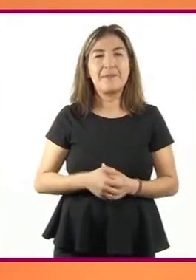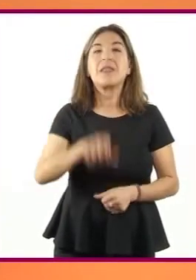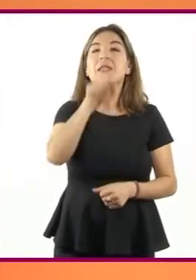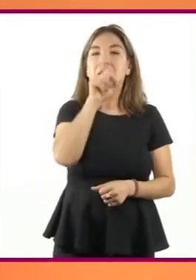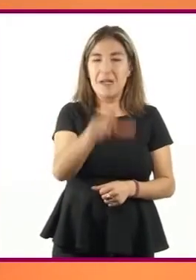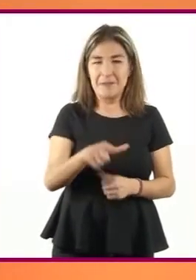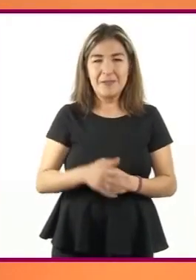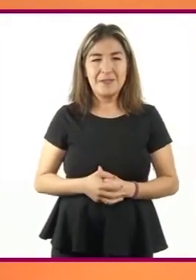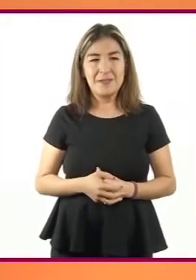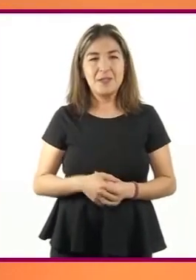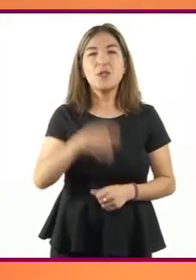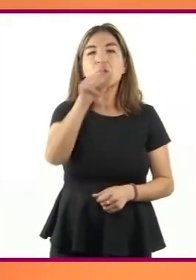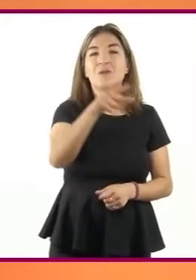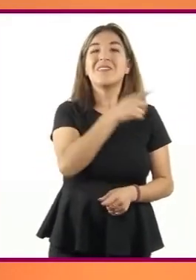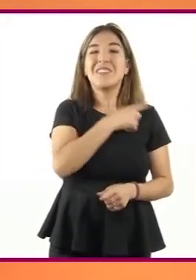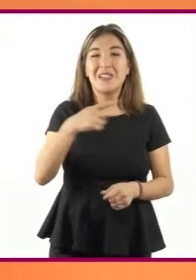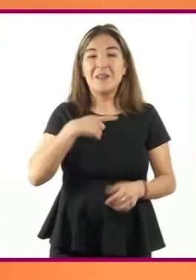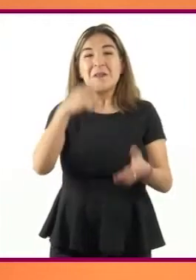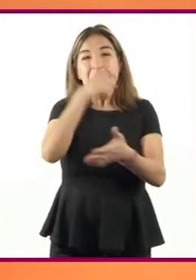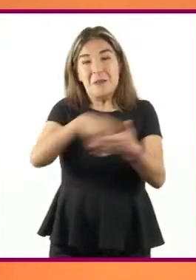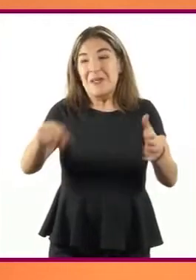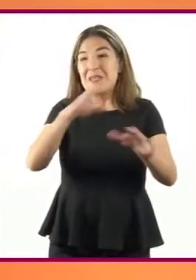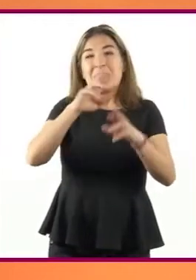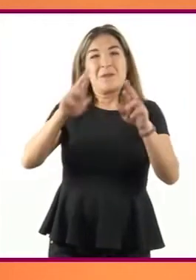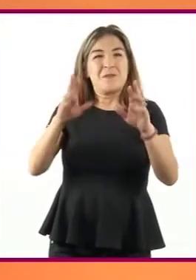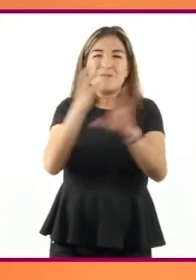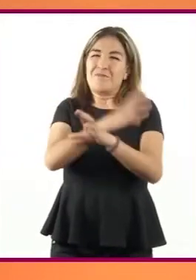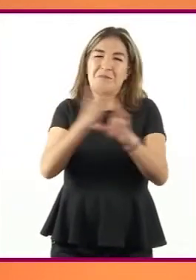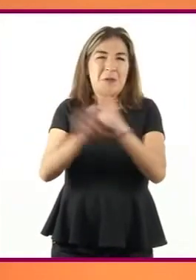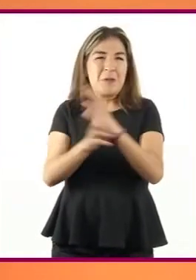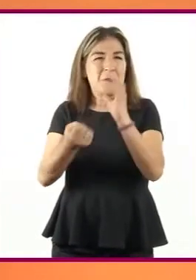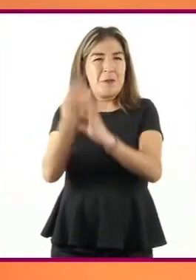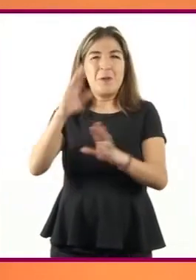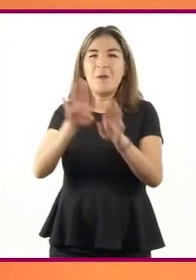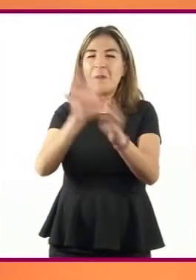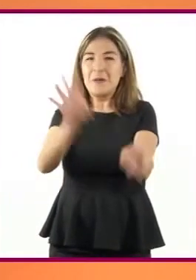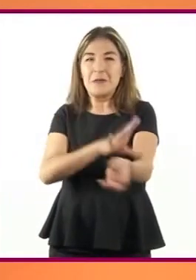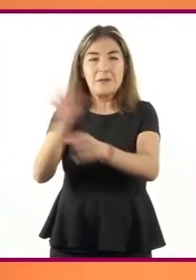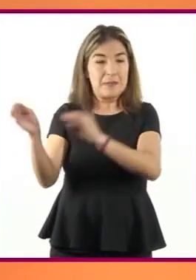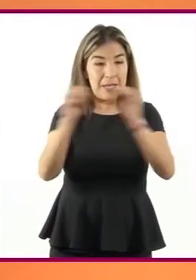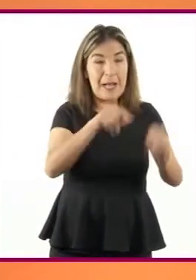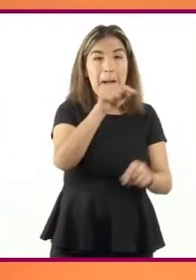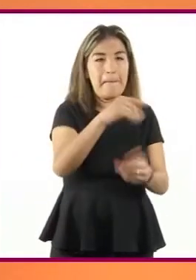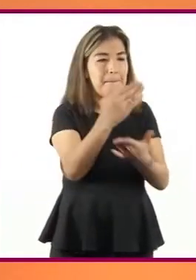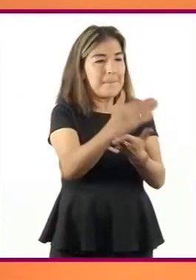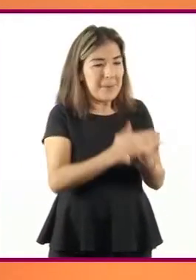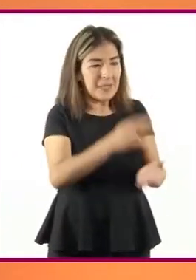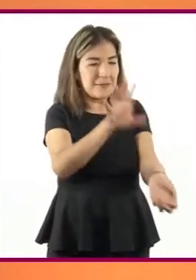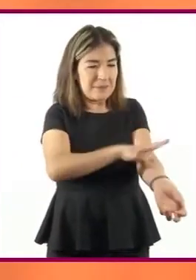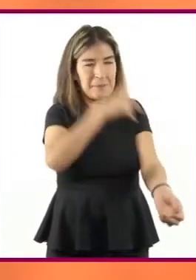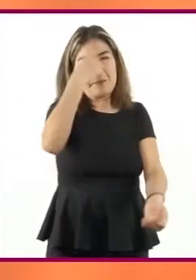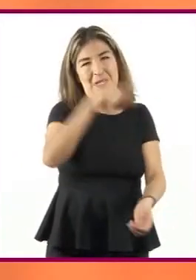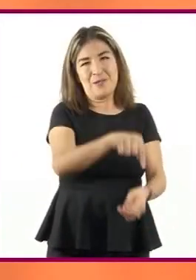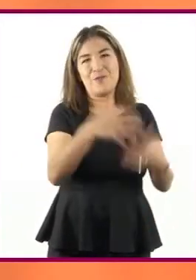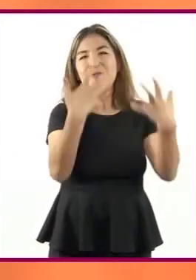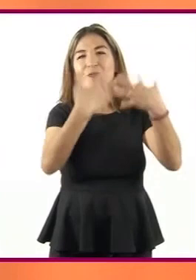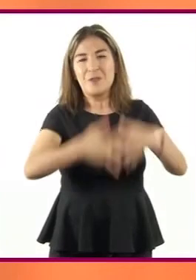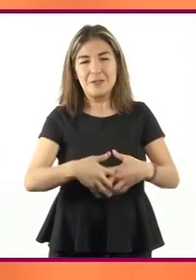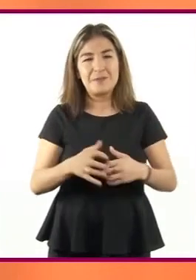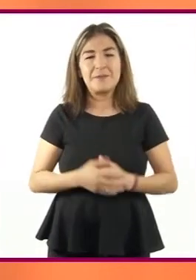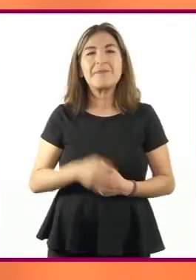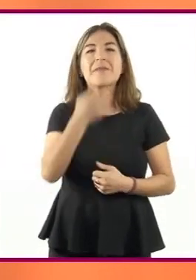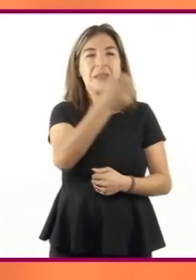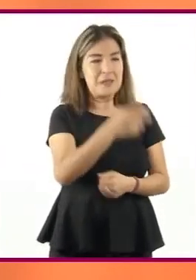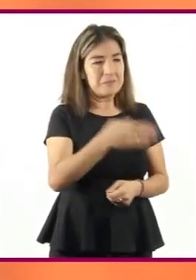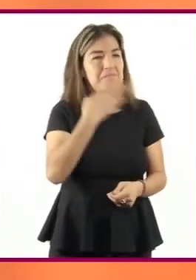Además, si es que tenemos que comprar un aparato nuevo, podemos buscar alguno que necesite menos energía para funcionar. Oye, esa